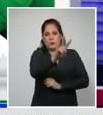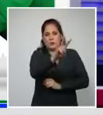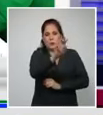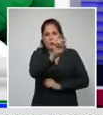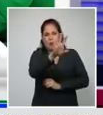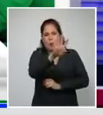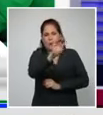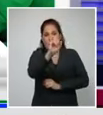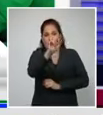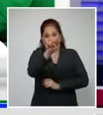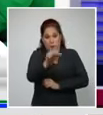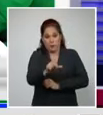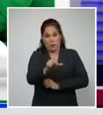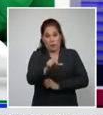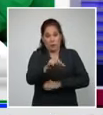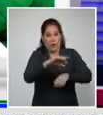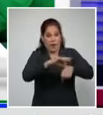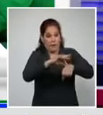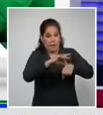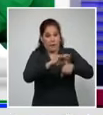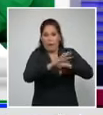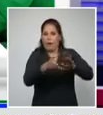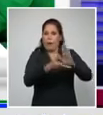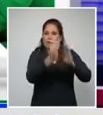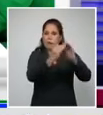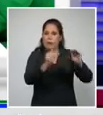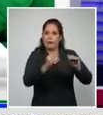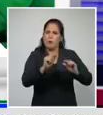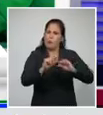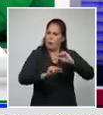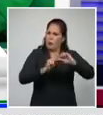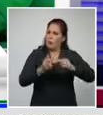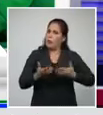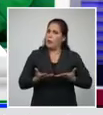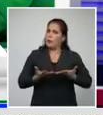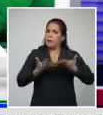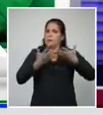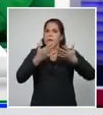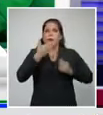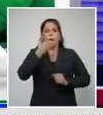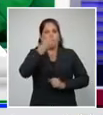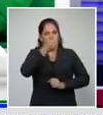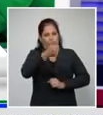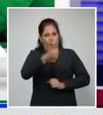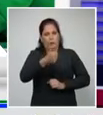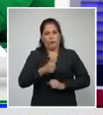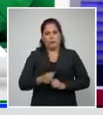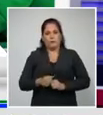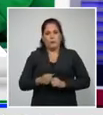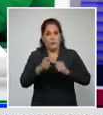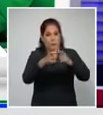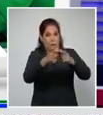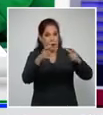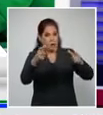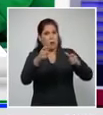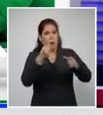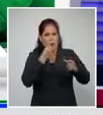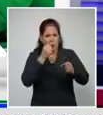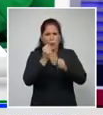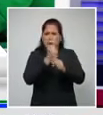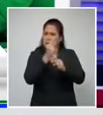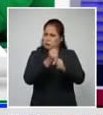74.246 personas que se encuentran de alta, que se encuentran recuperados, la mayoría incorporados a sus